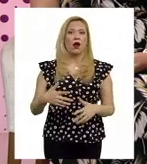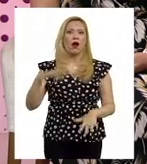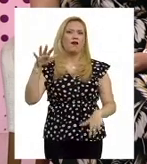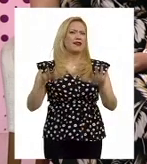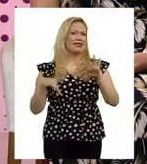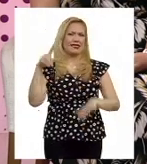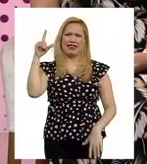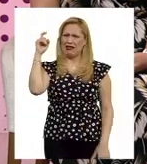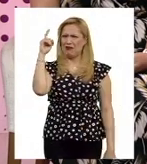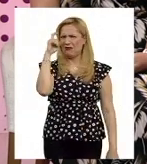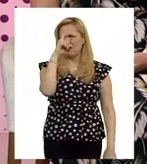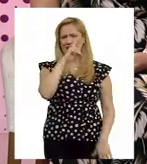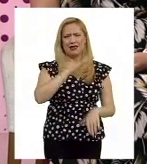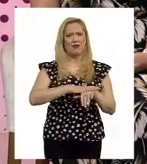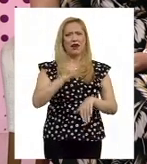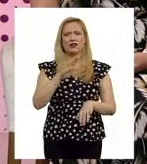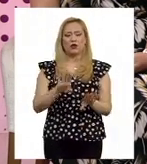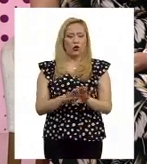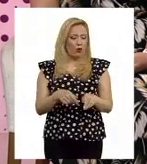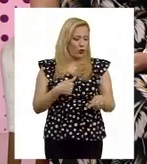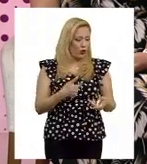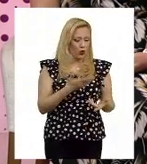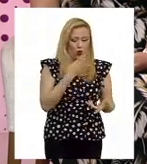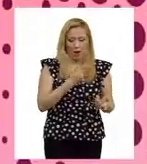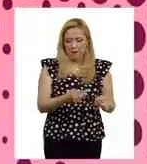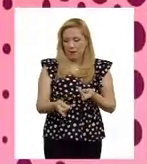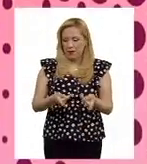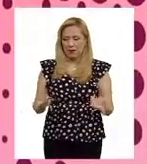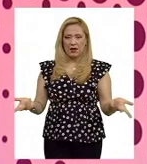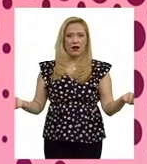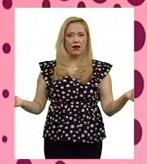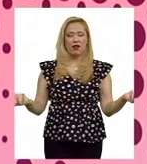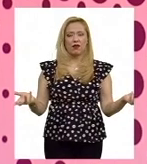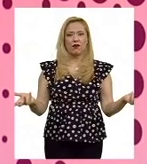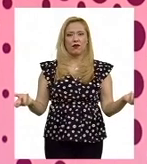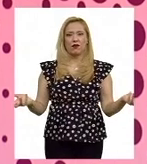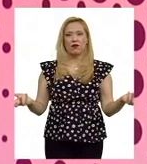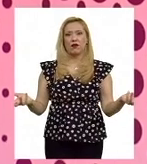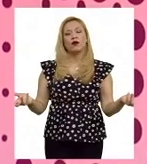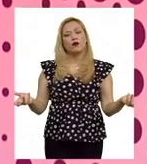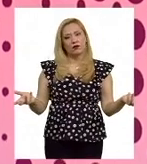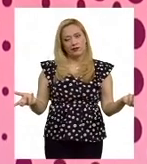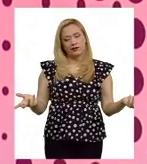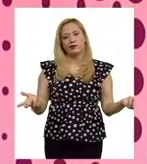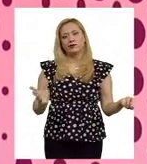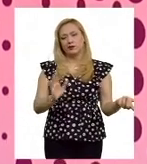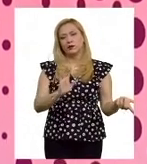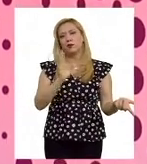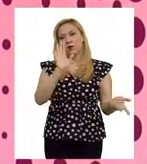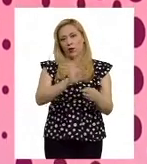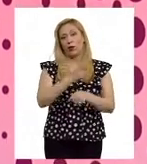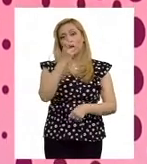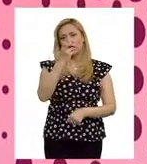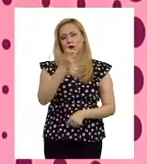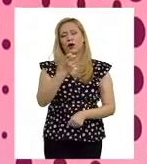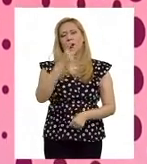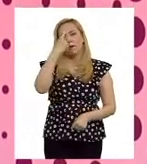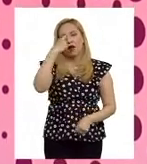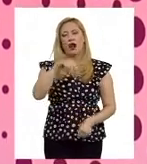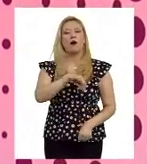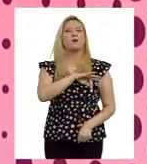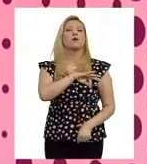muy difícil estar preparado y poder realmente no